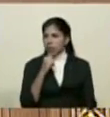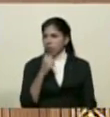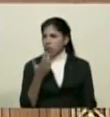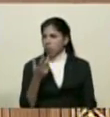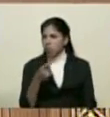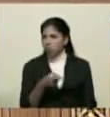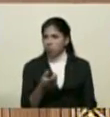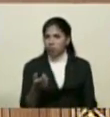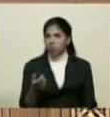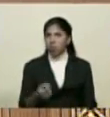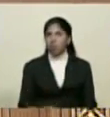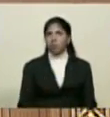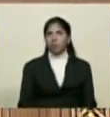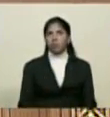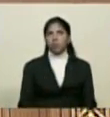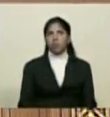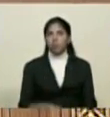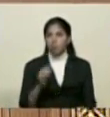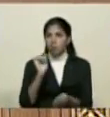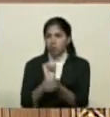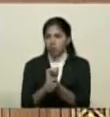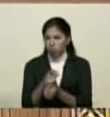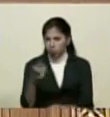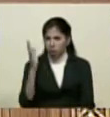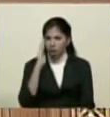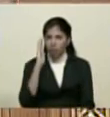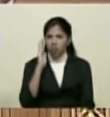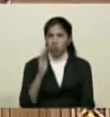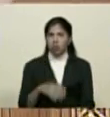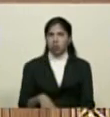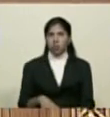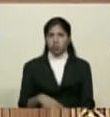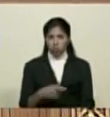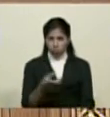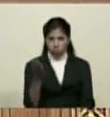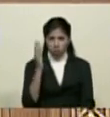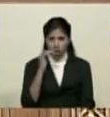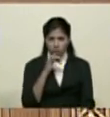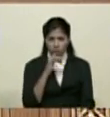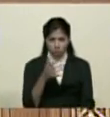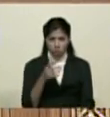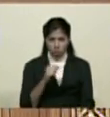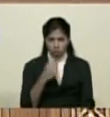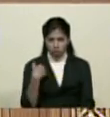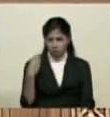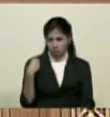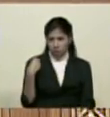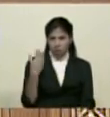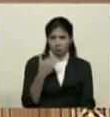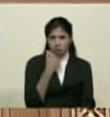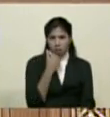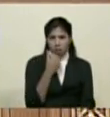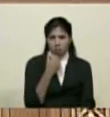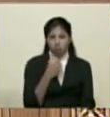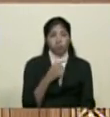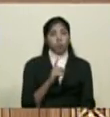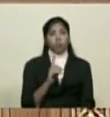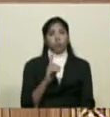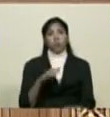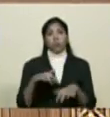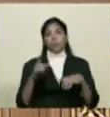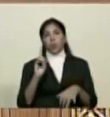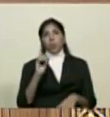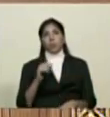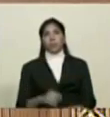corrupción de las monoboyas, que fue detenido, díganme. Dígame, ¿ustedes fueron informados? ¿Por qué? ¿Por qué no